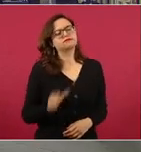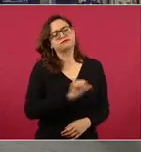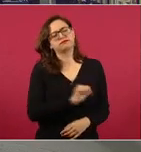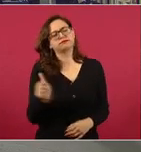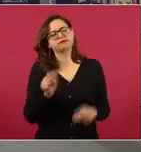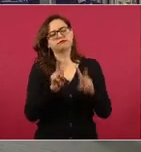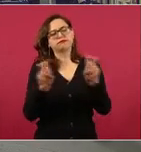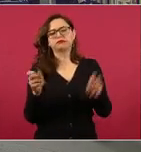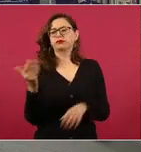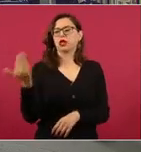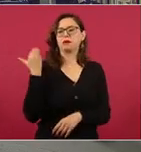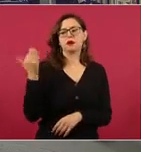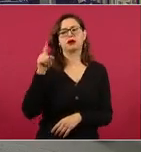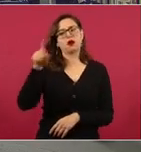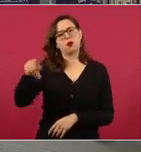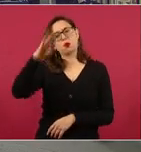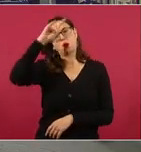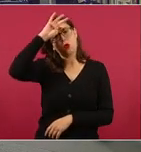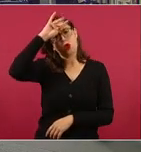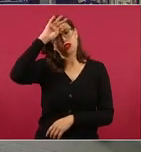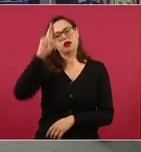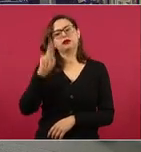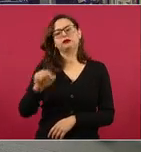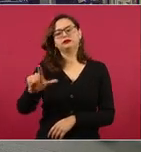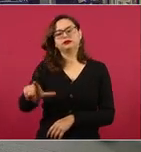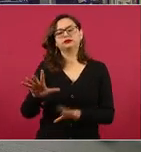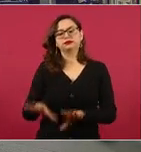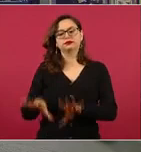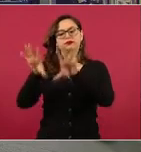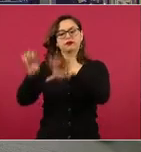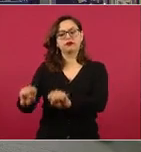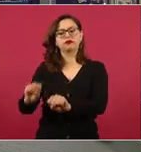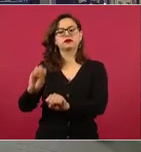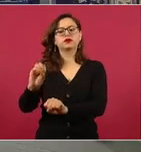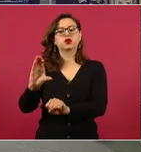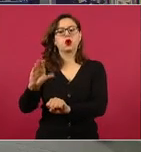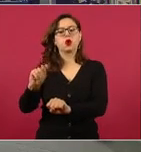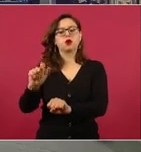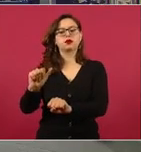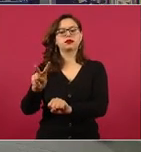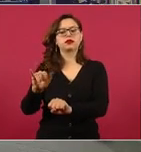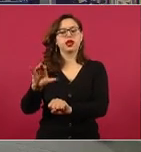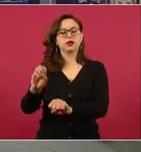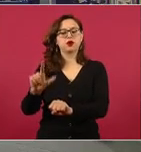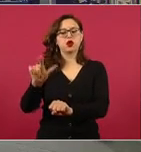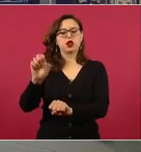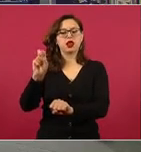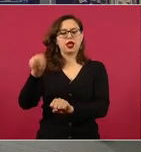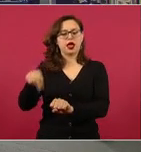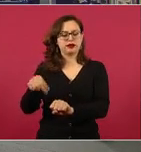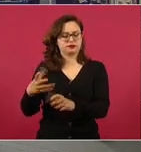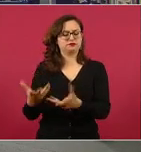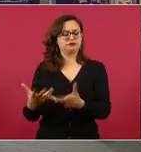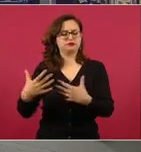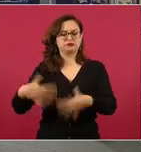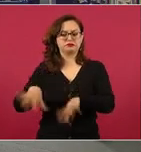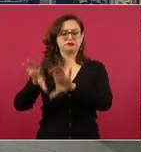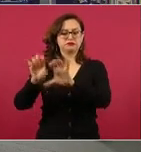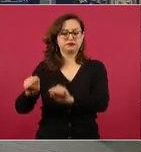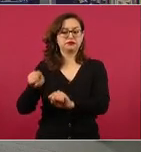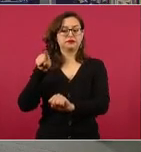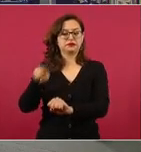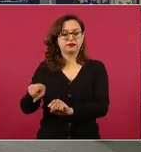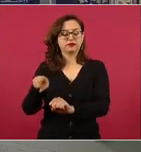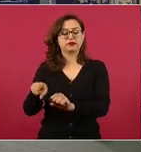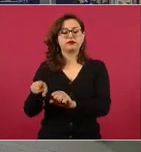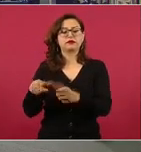Nuevo León, la detención de Octavio Leal Moncada, el denominado líder de la columna armada